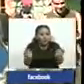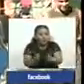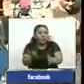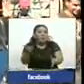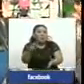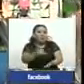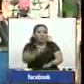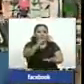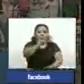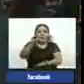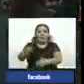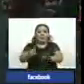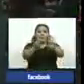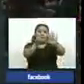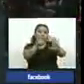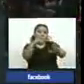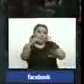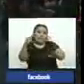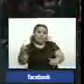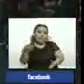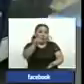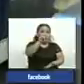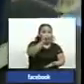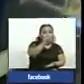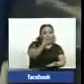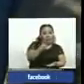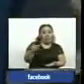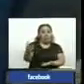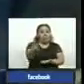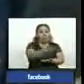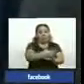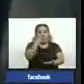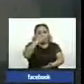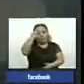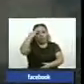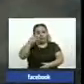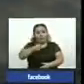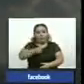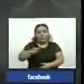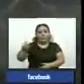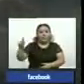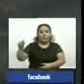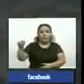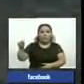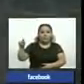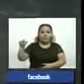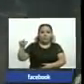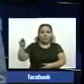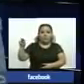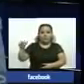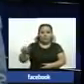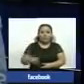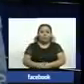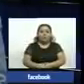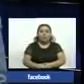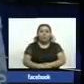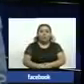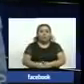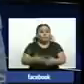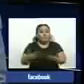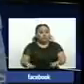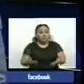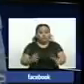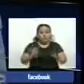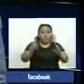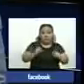recolectan más de 600 toneladas de basura. Tatiana Funes, Noticiero Hechos. El gobierno y